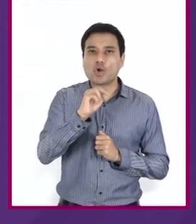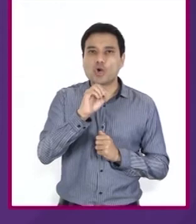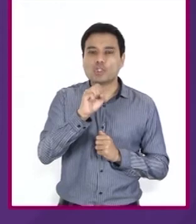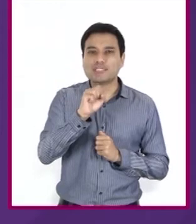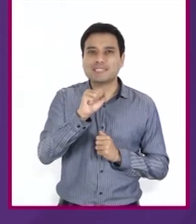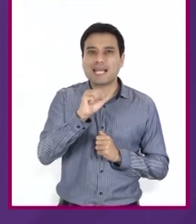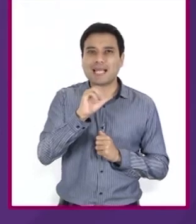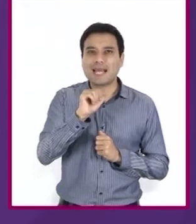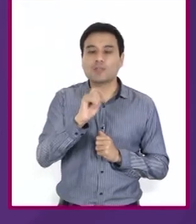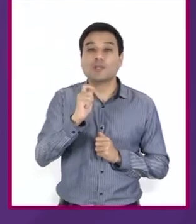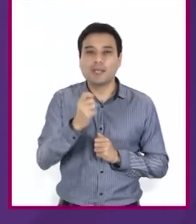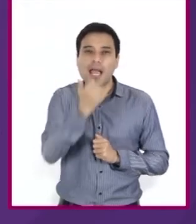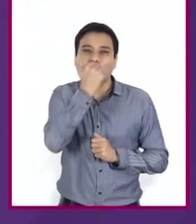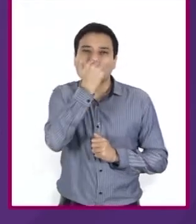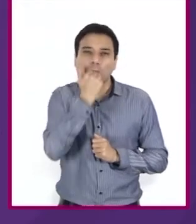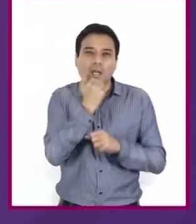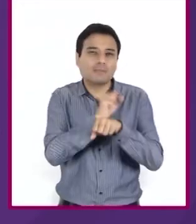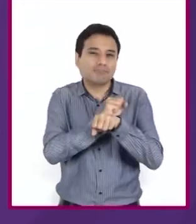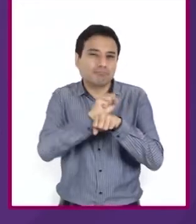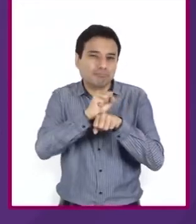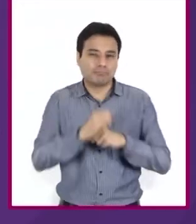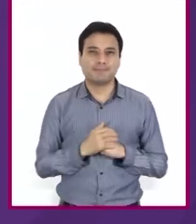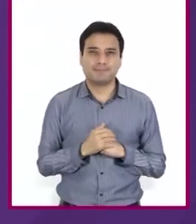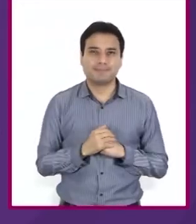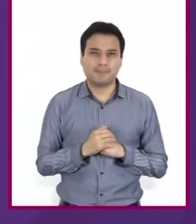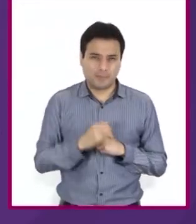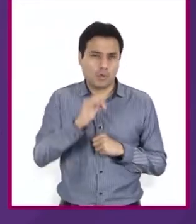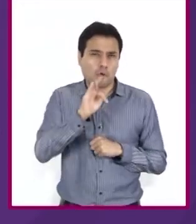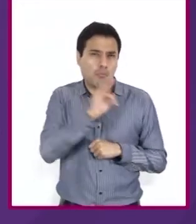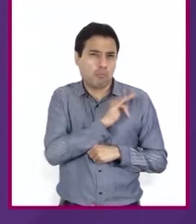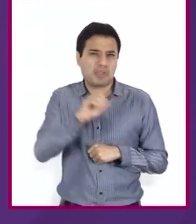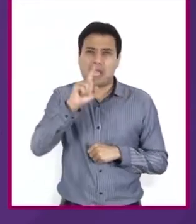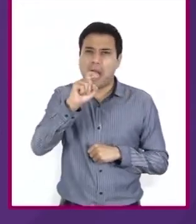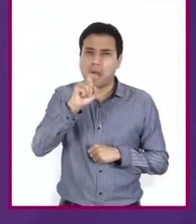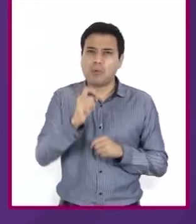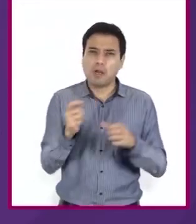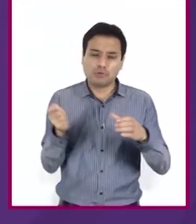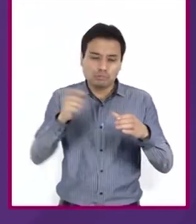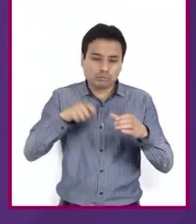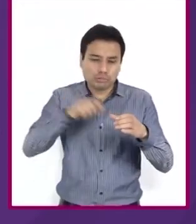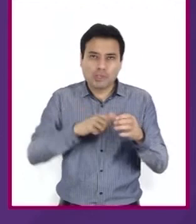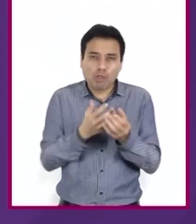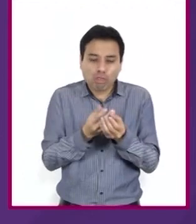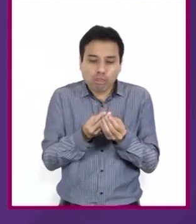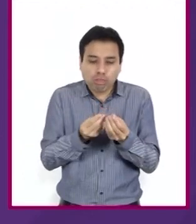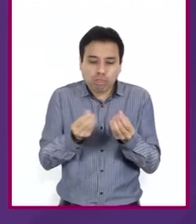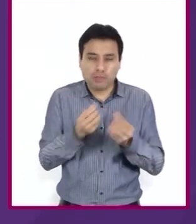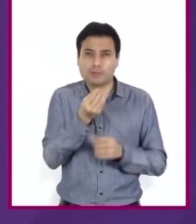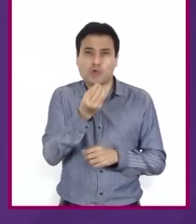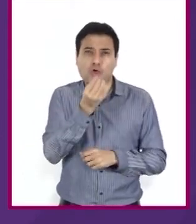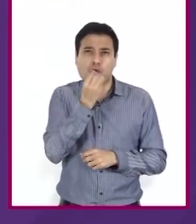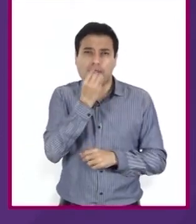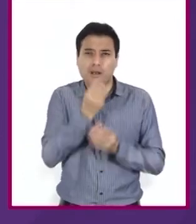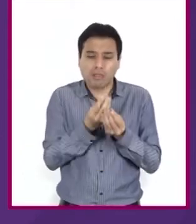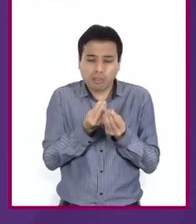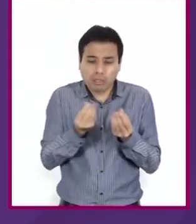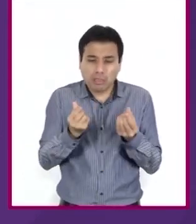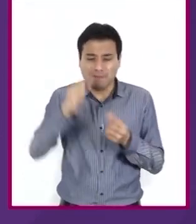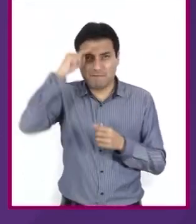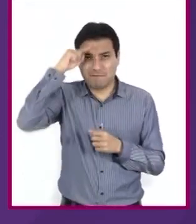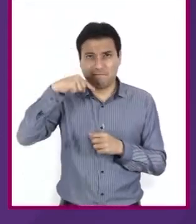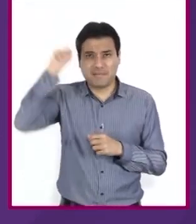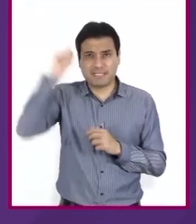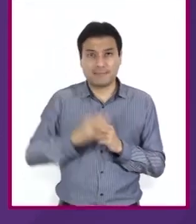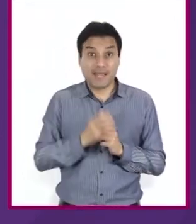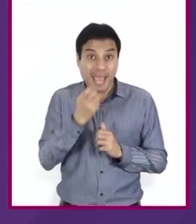azúcares sencillos de sabor dulce, solubles en agua y fáciles de digerir, por lo que son una fuente